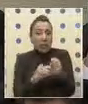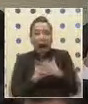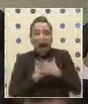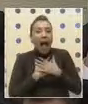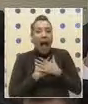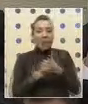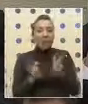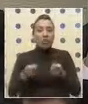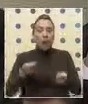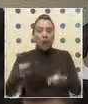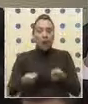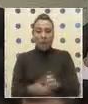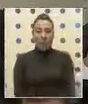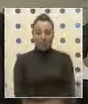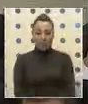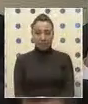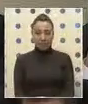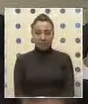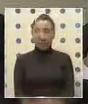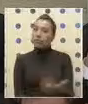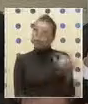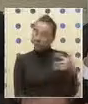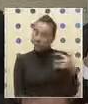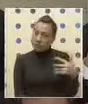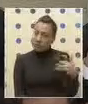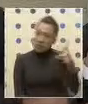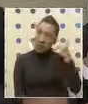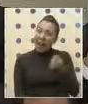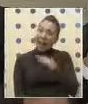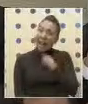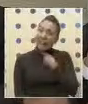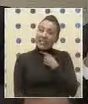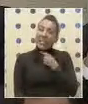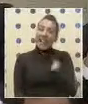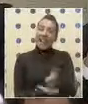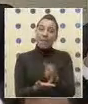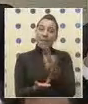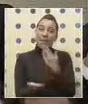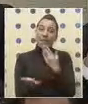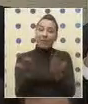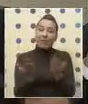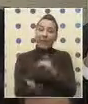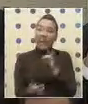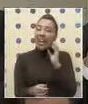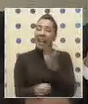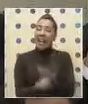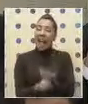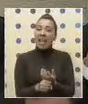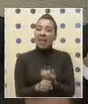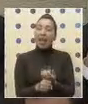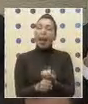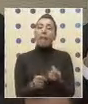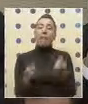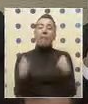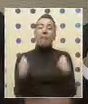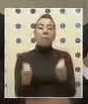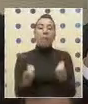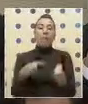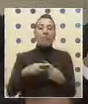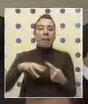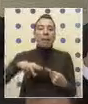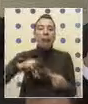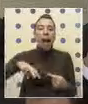propio usuario. Es clave para asegurar la bioequivalencia en Chile que existan prácticas de buena manufactura, y solo